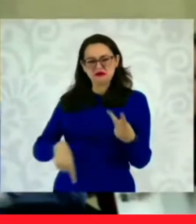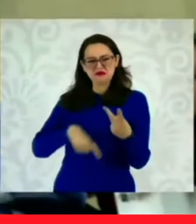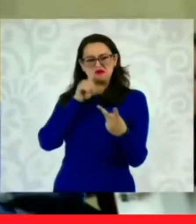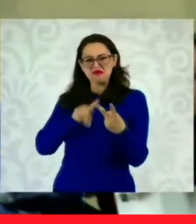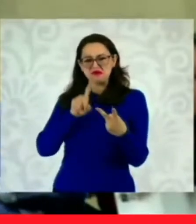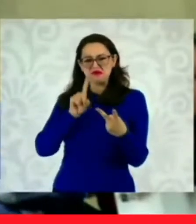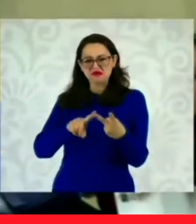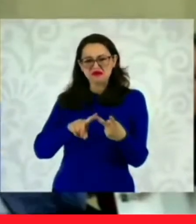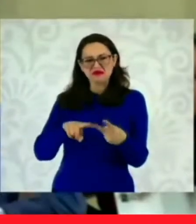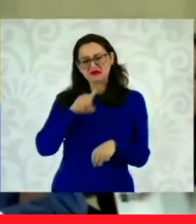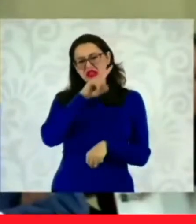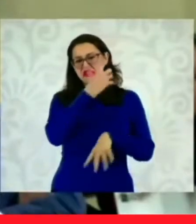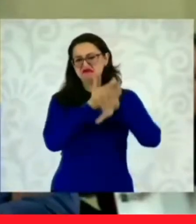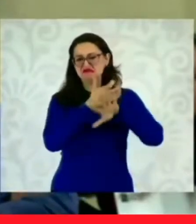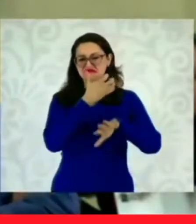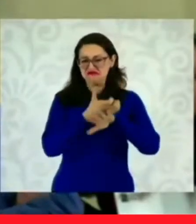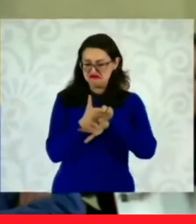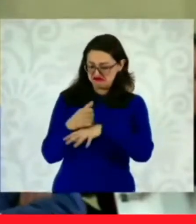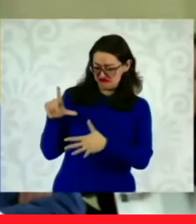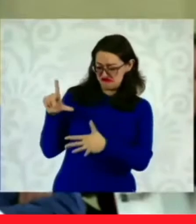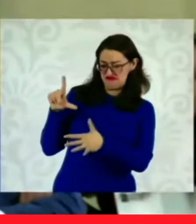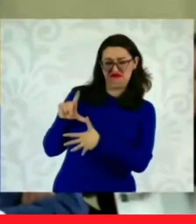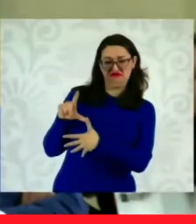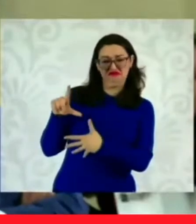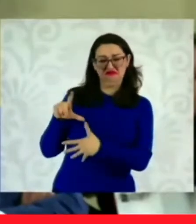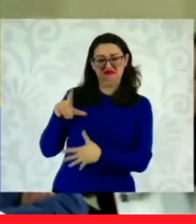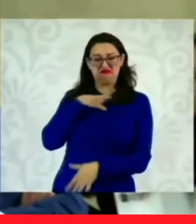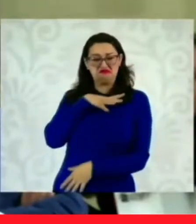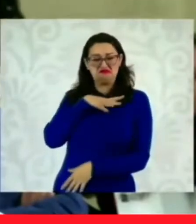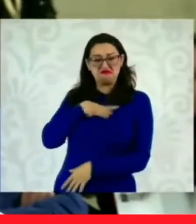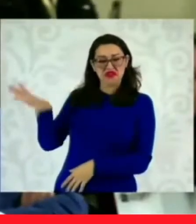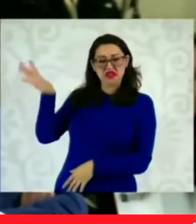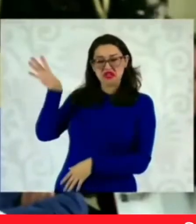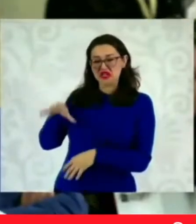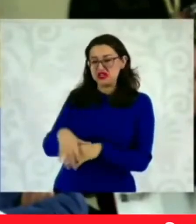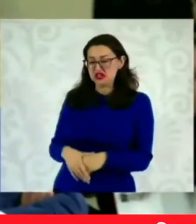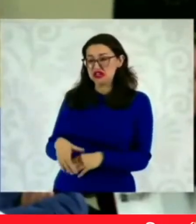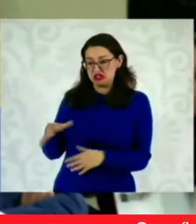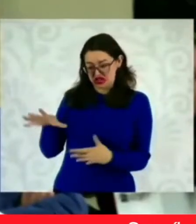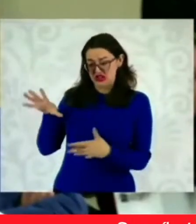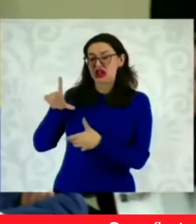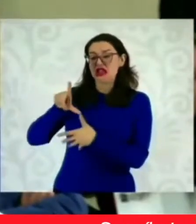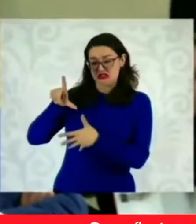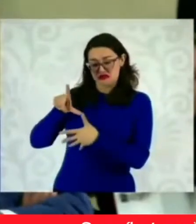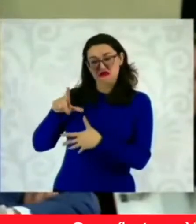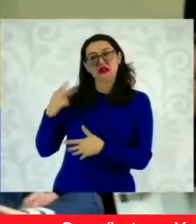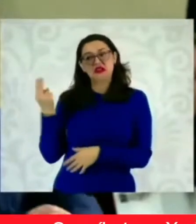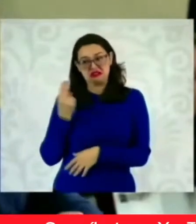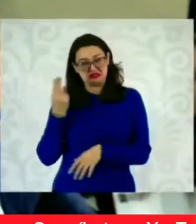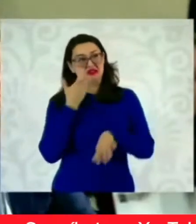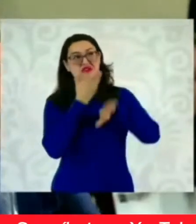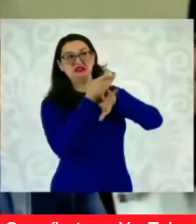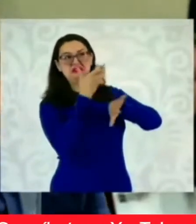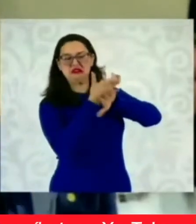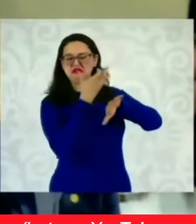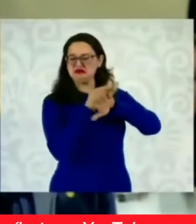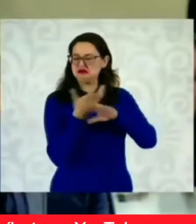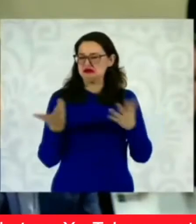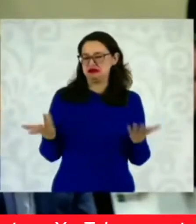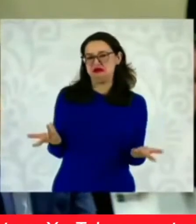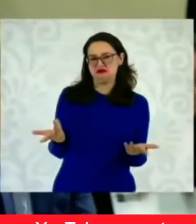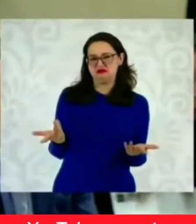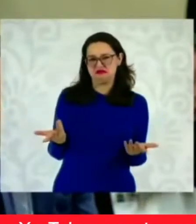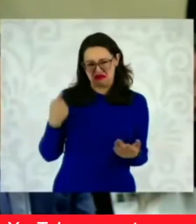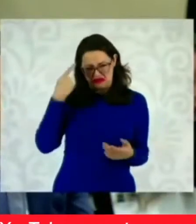no necesita América Latina como nosotros necesitamos de Estados Unidos? ¿Cómo mantener la cabeza fría